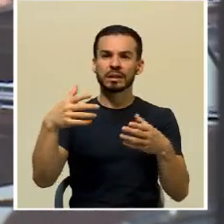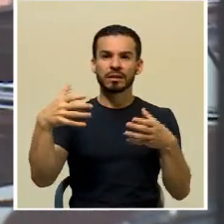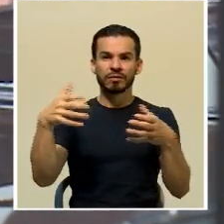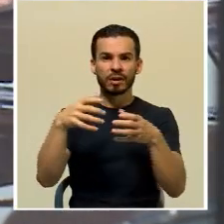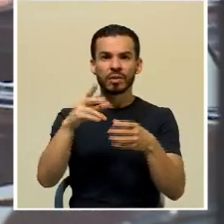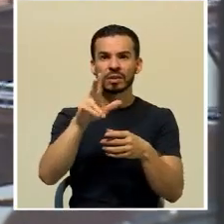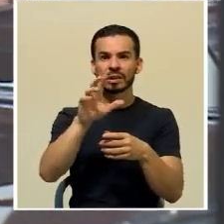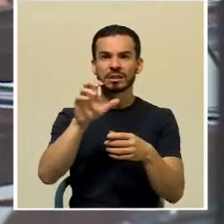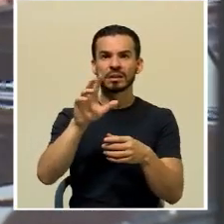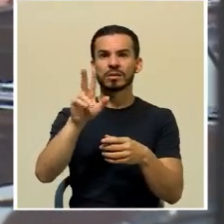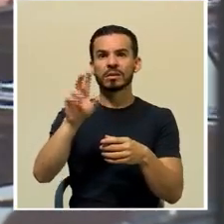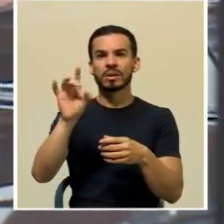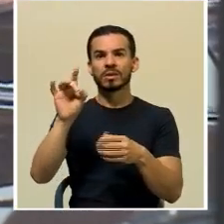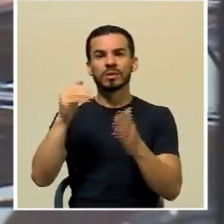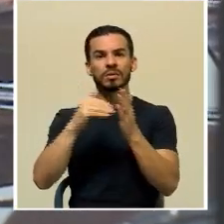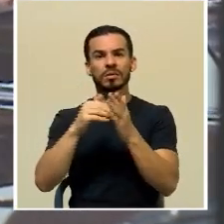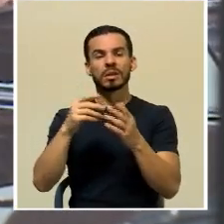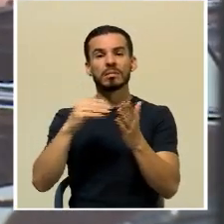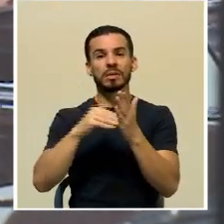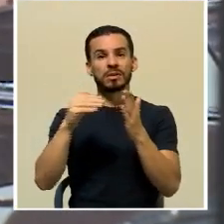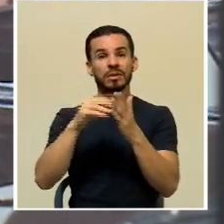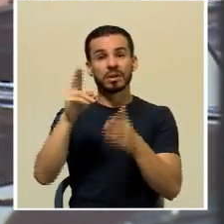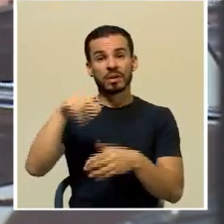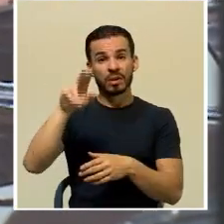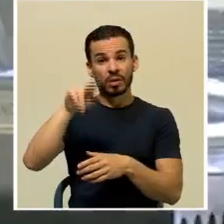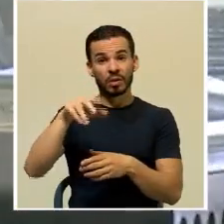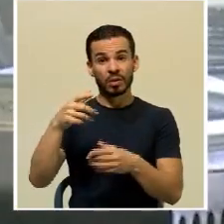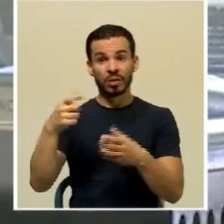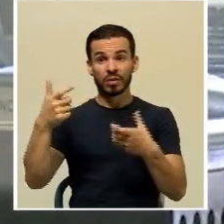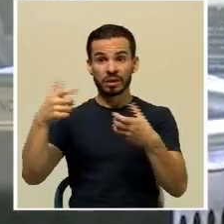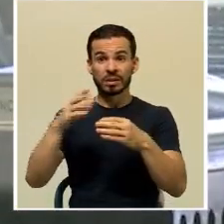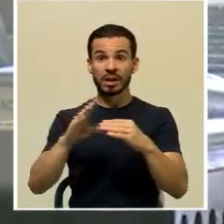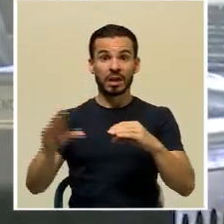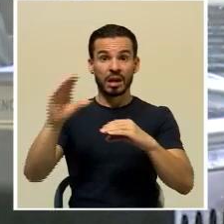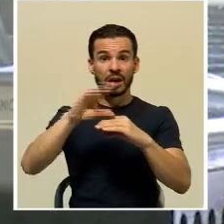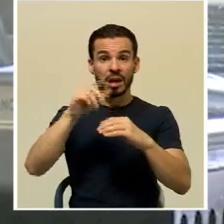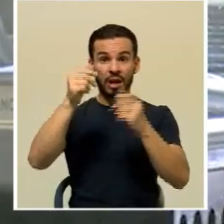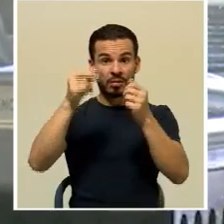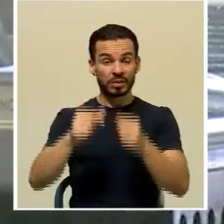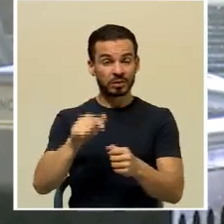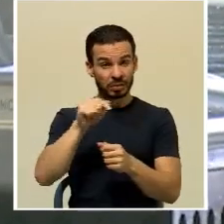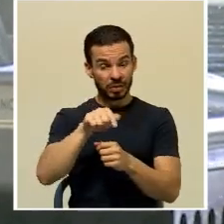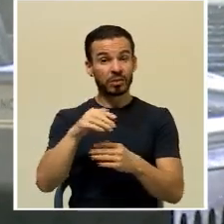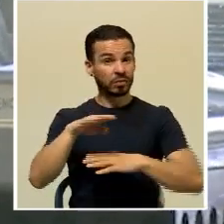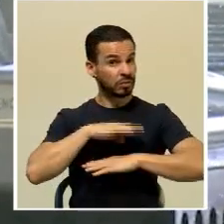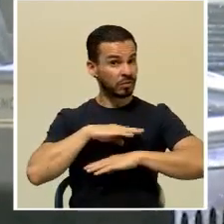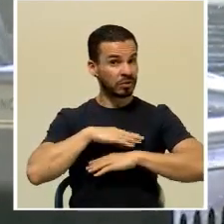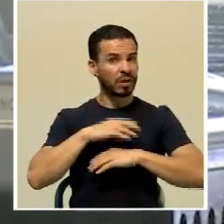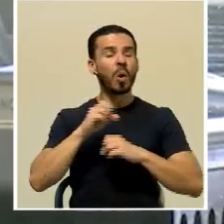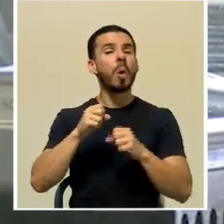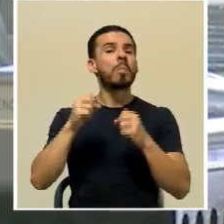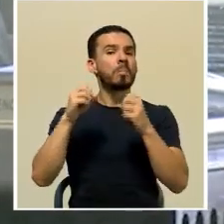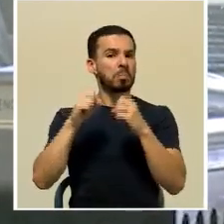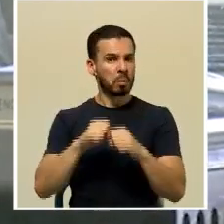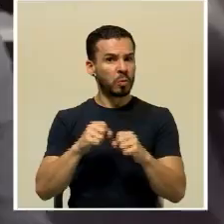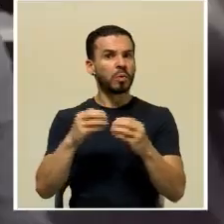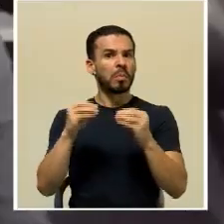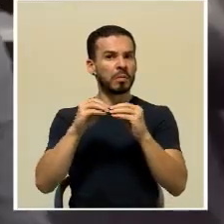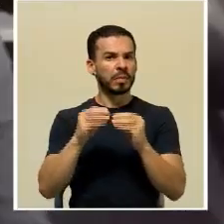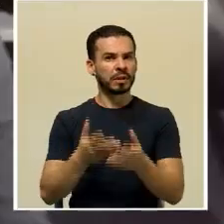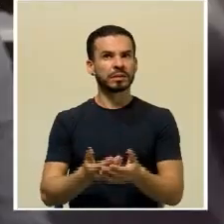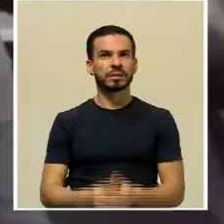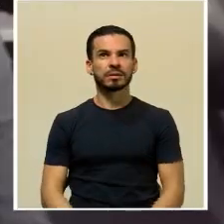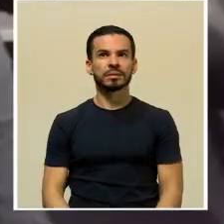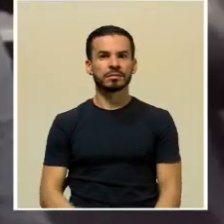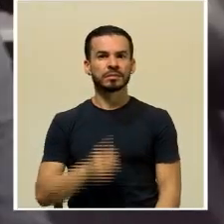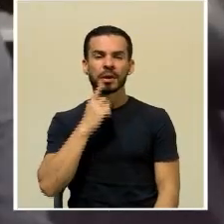de 328.000 millones de colones que hizo el gobierno en el presupuesto extraordinario es suficiente o pudo haber sido mayor. Mi